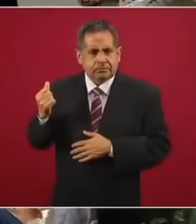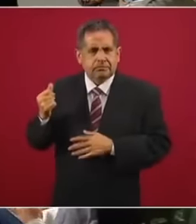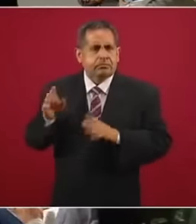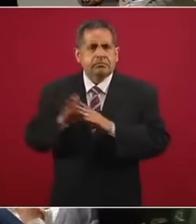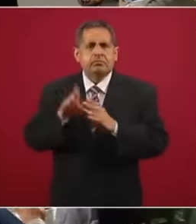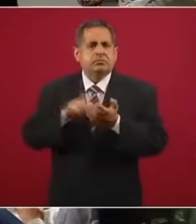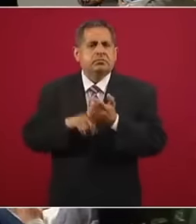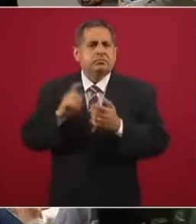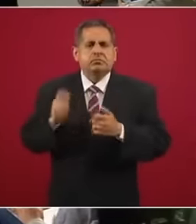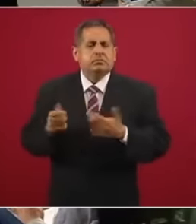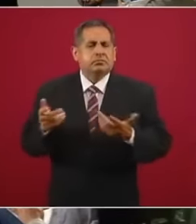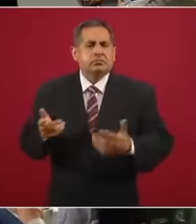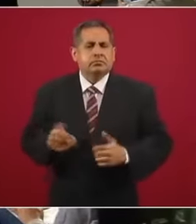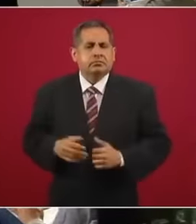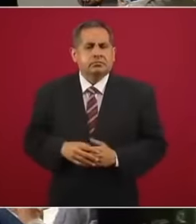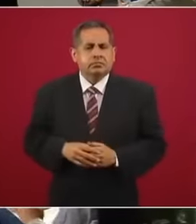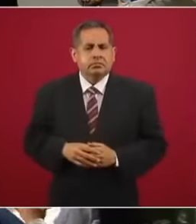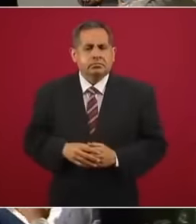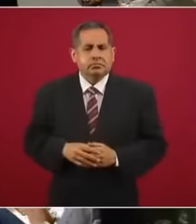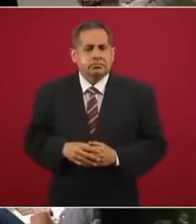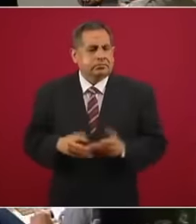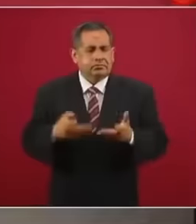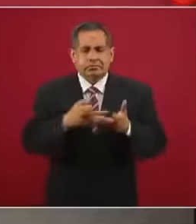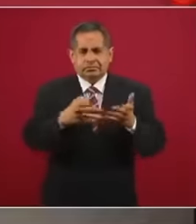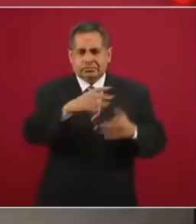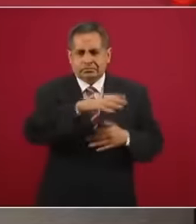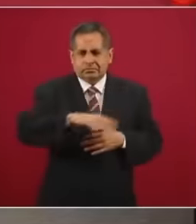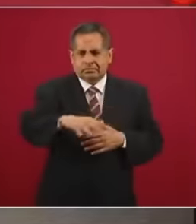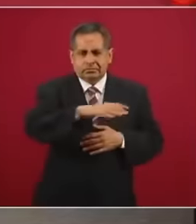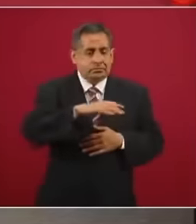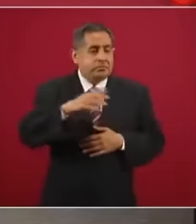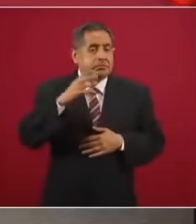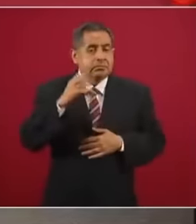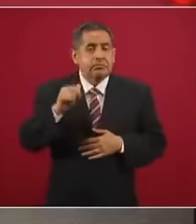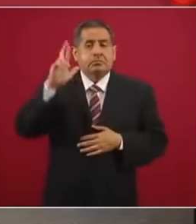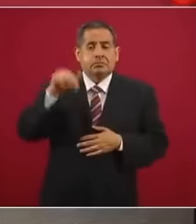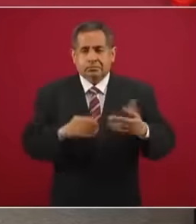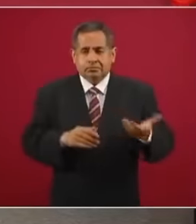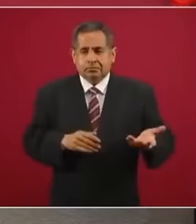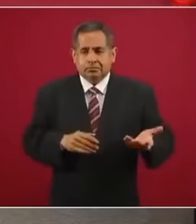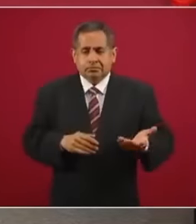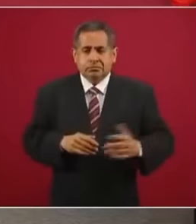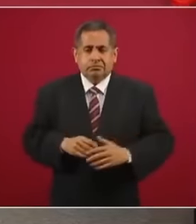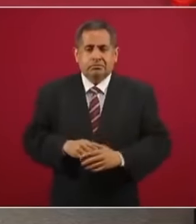cómo está el terreno donde se estaba construyendo